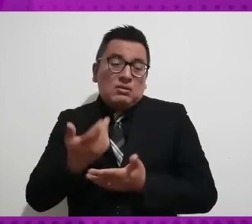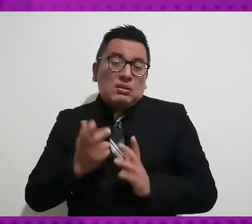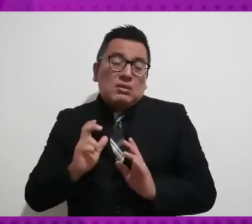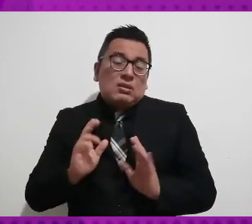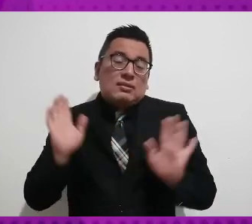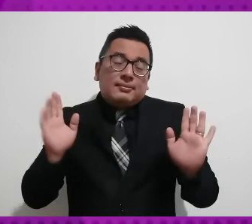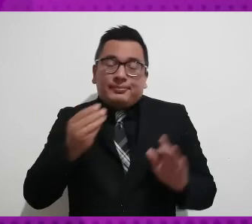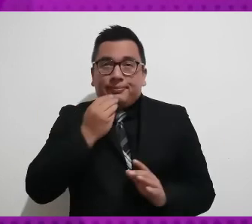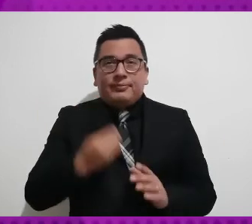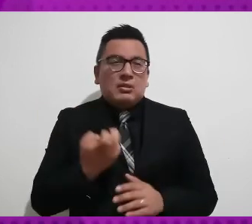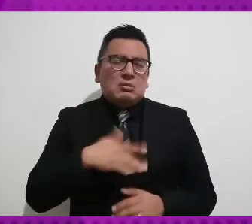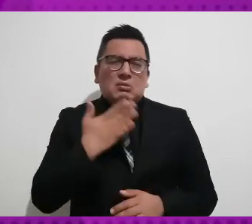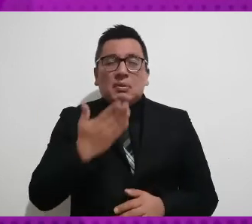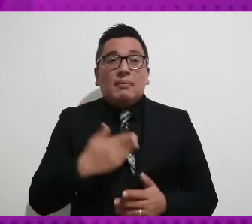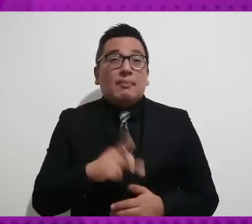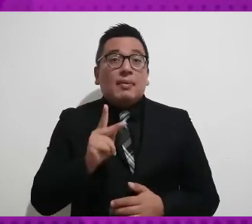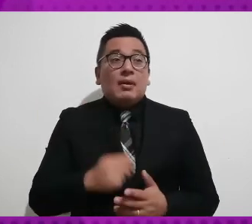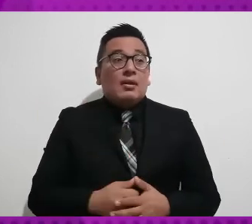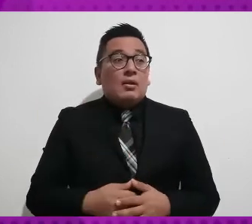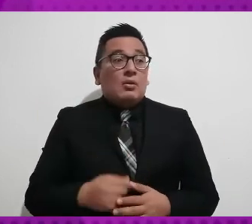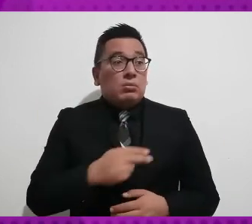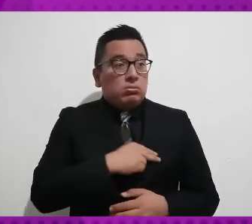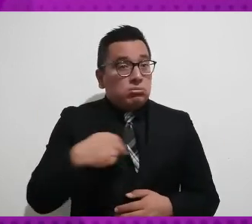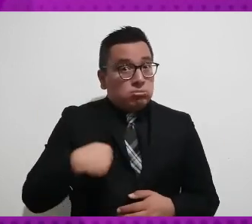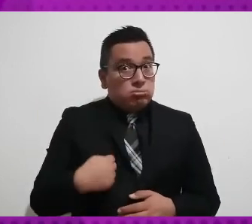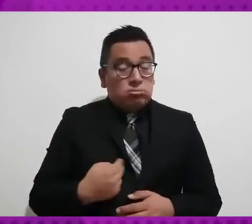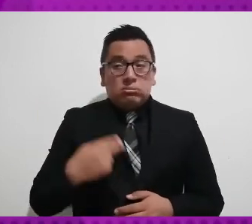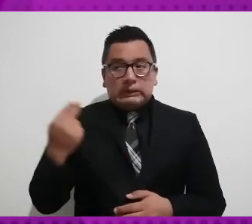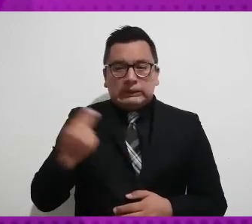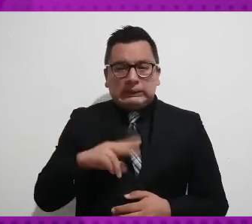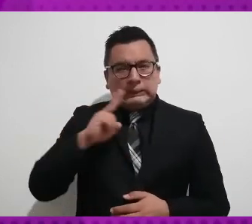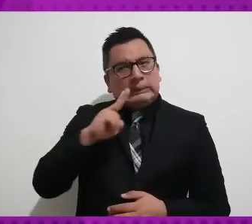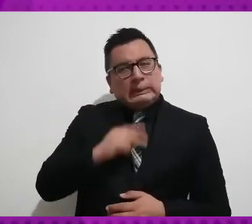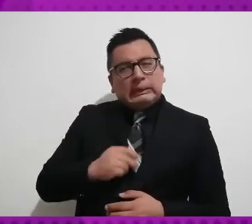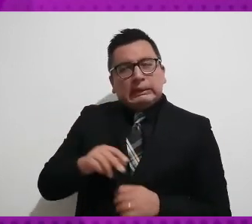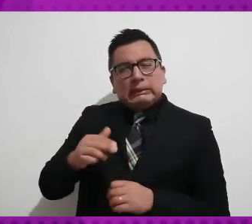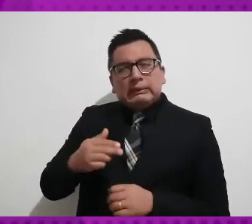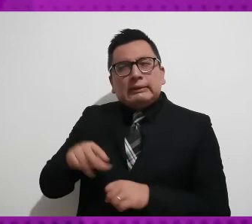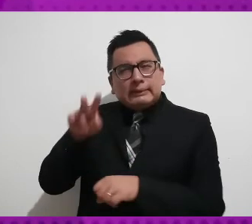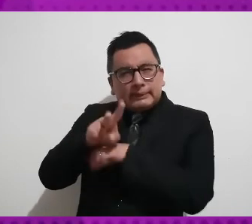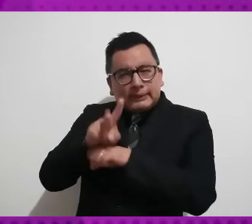malo. Lo que sí creo es que los ciudadanos debemos volvernos más exigentes frente a estas